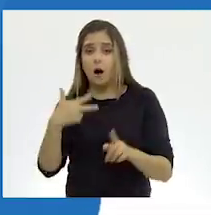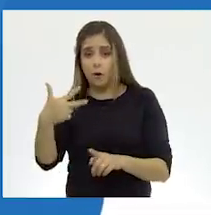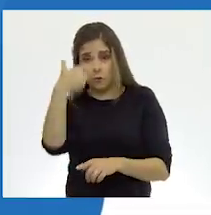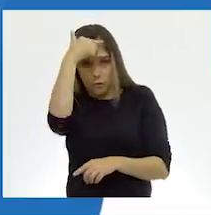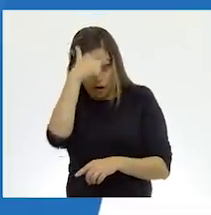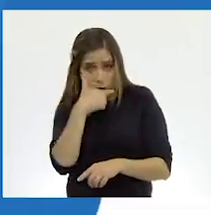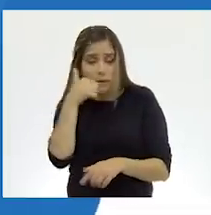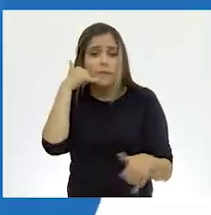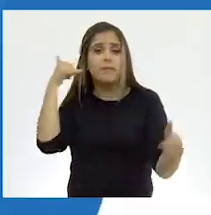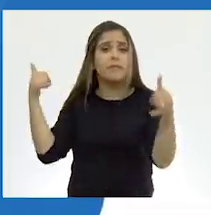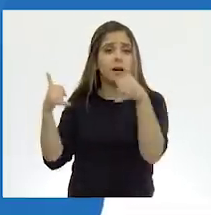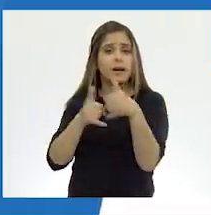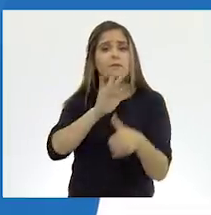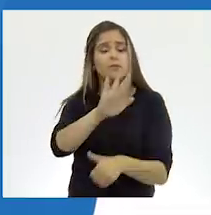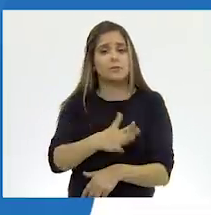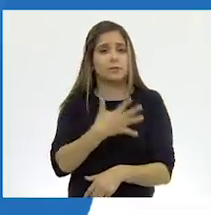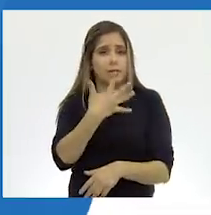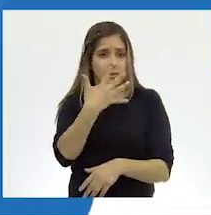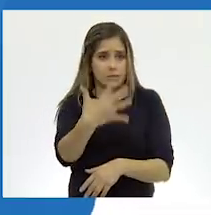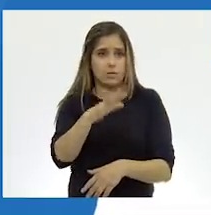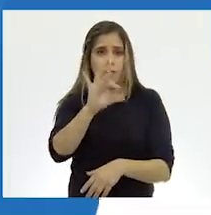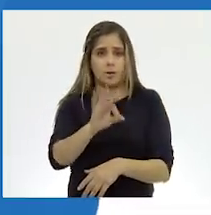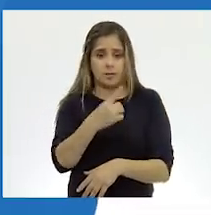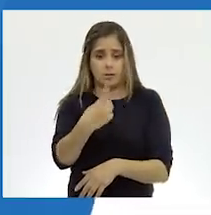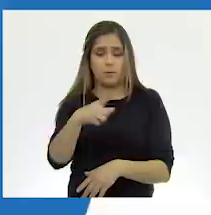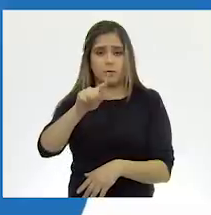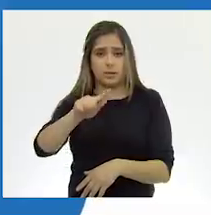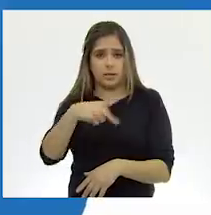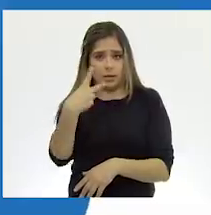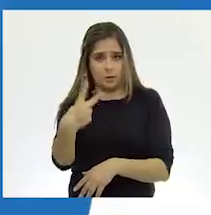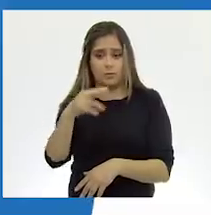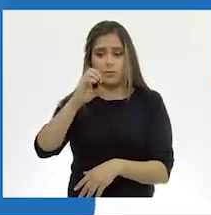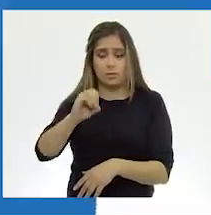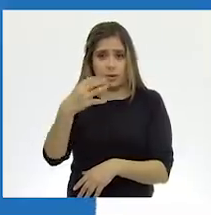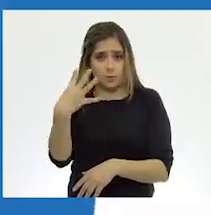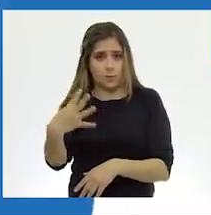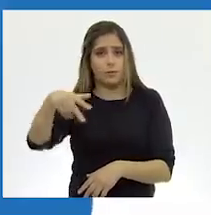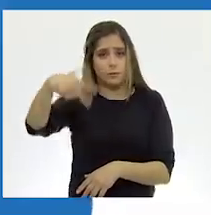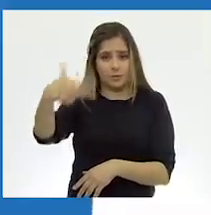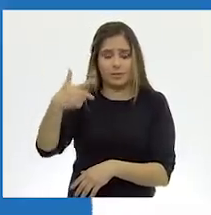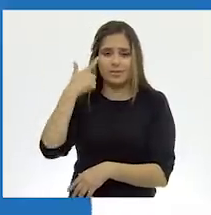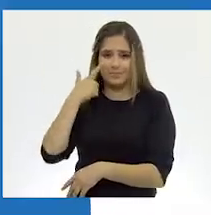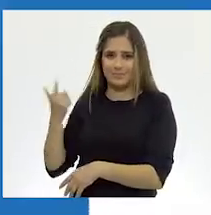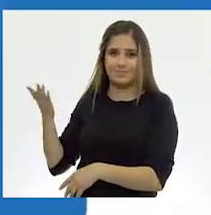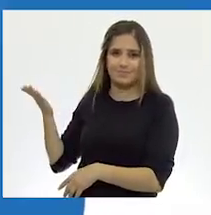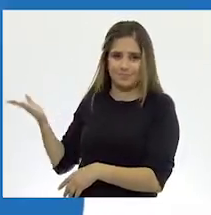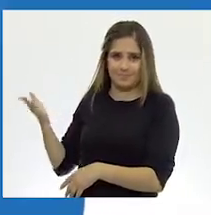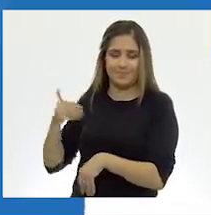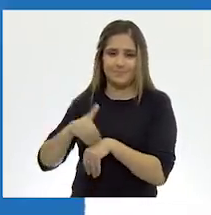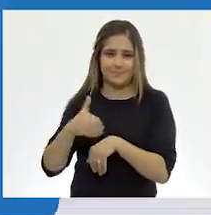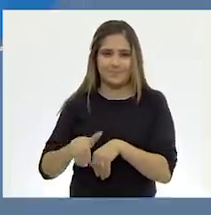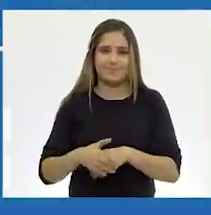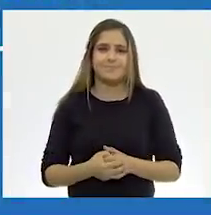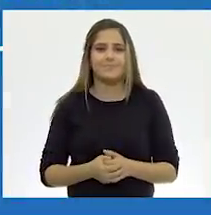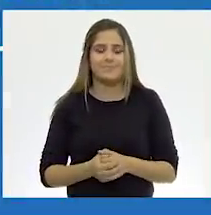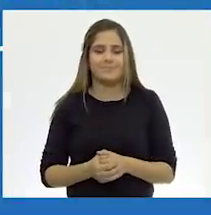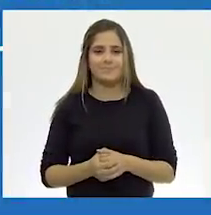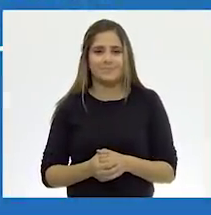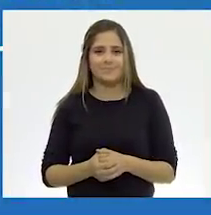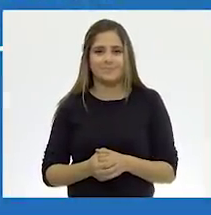teléfono 55 41 72 04 13. 100 líneas.